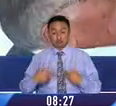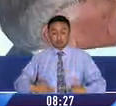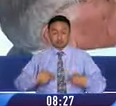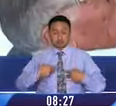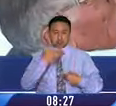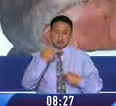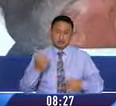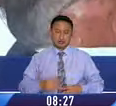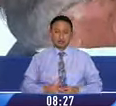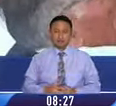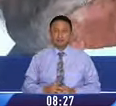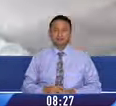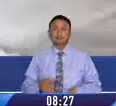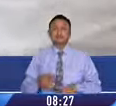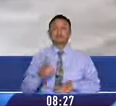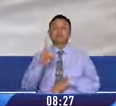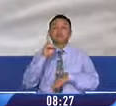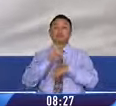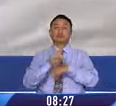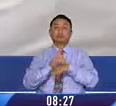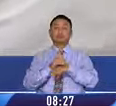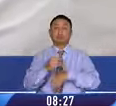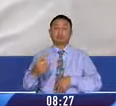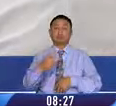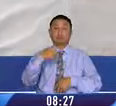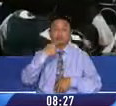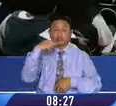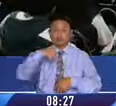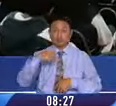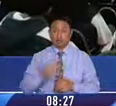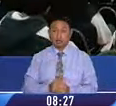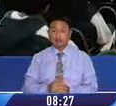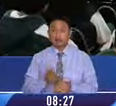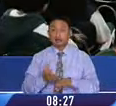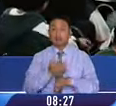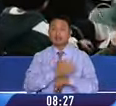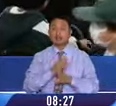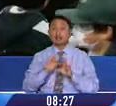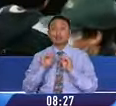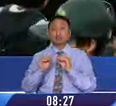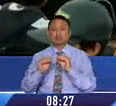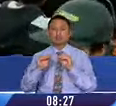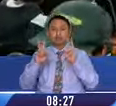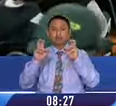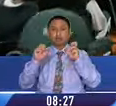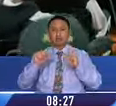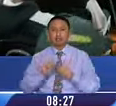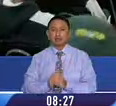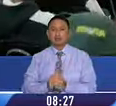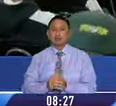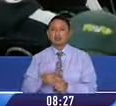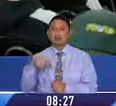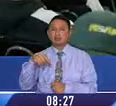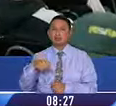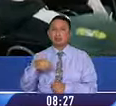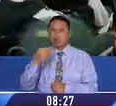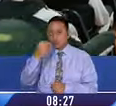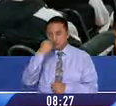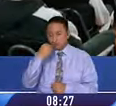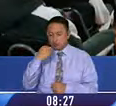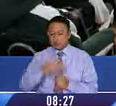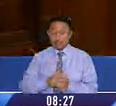vida. Profesionales de este lugar han impartido charlas informativas sobre temas relacionados a